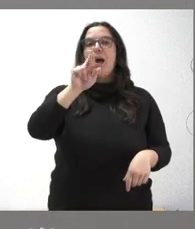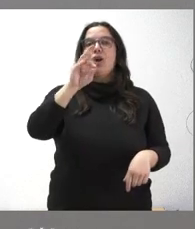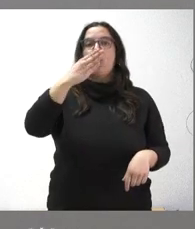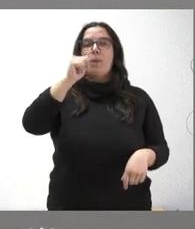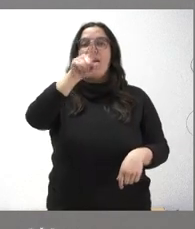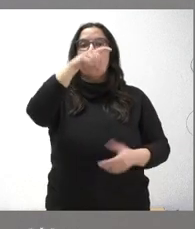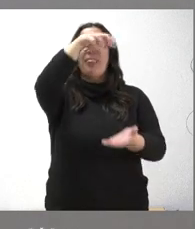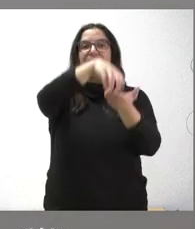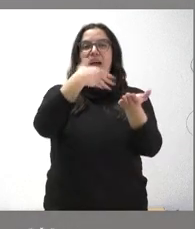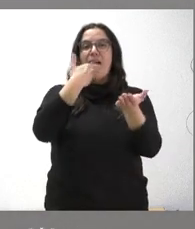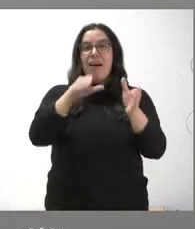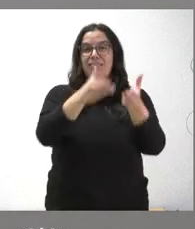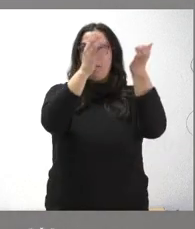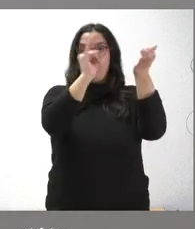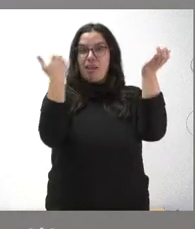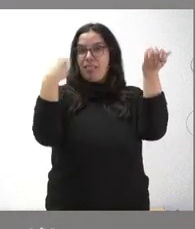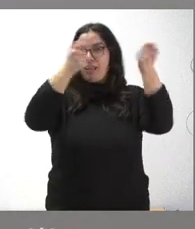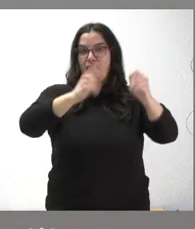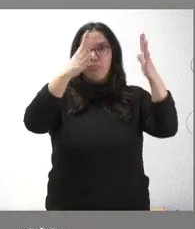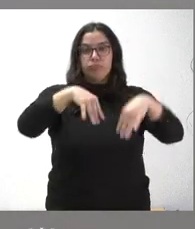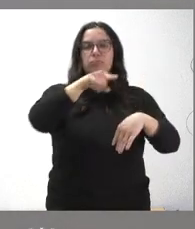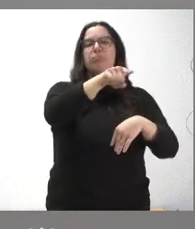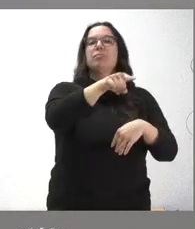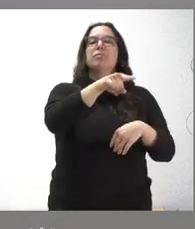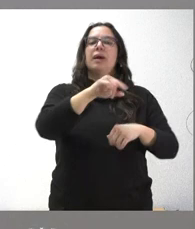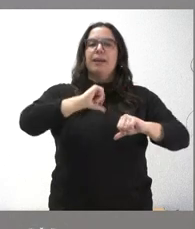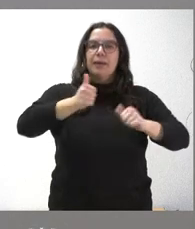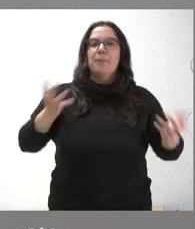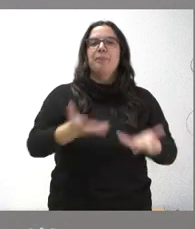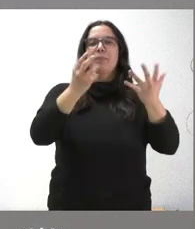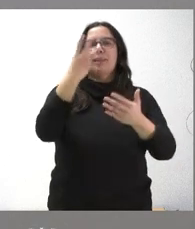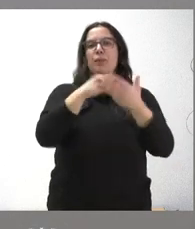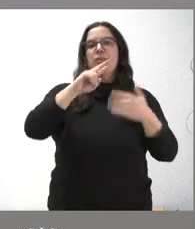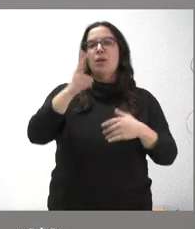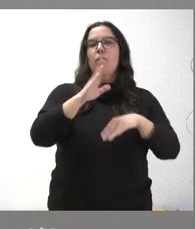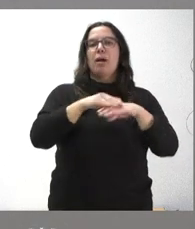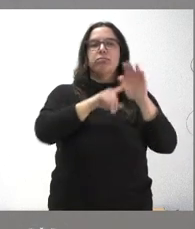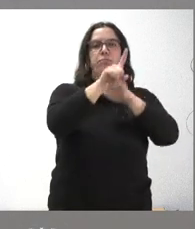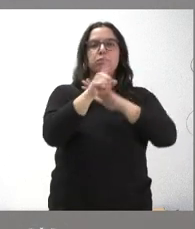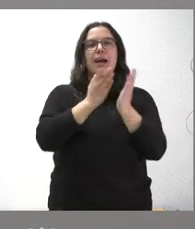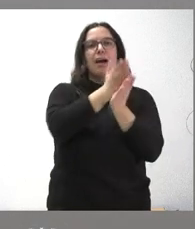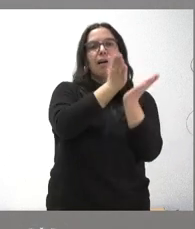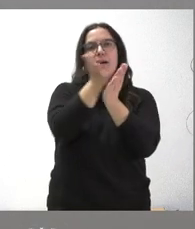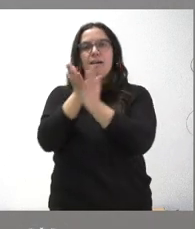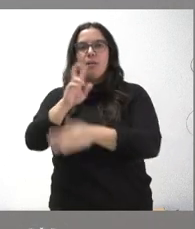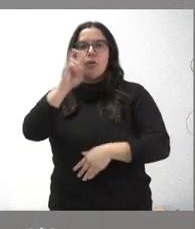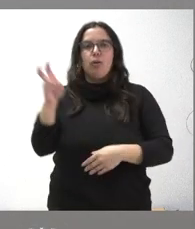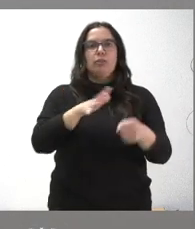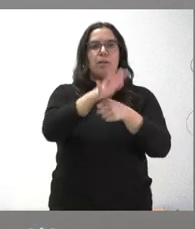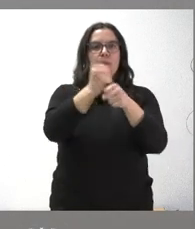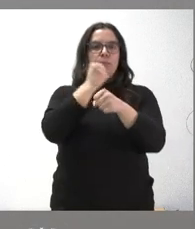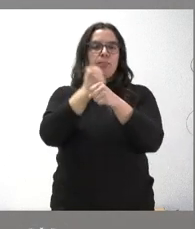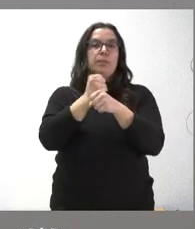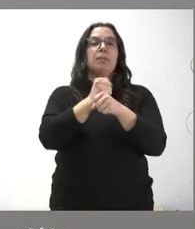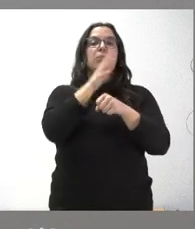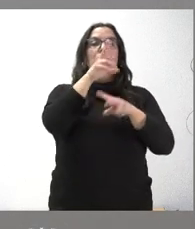cerró y con estos 3 millones de euros lo que hacemos Es promocionar este polígono empresarial para favorecer actividades alternativas en el ámbito de la